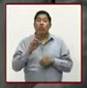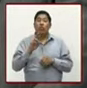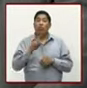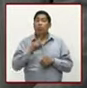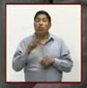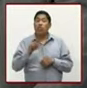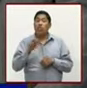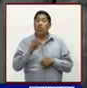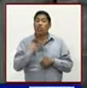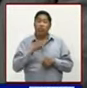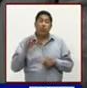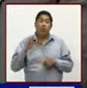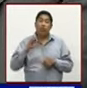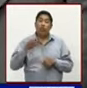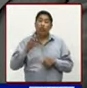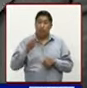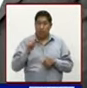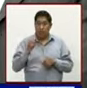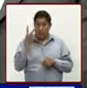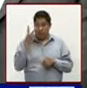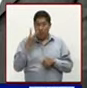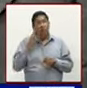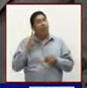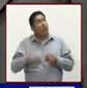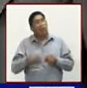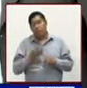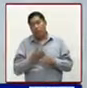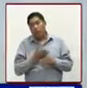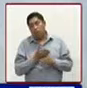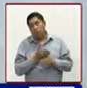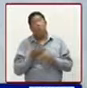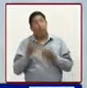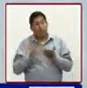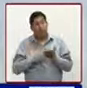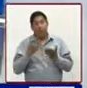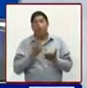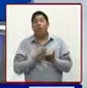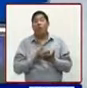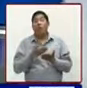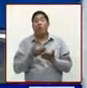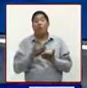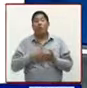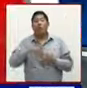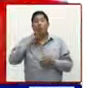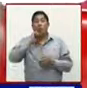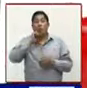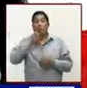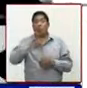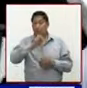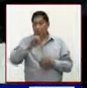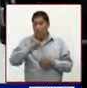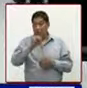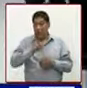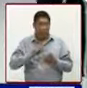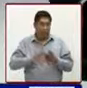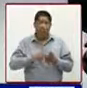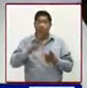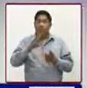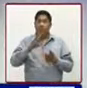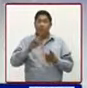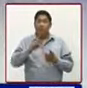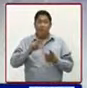lesión. No logró recuperarse. Pero esta es la propuesta de Die Strongest para este martes. Atentos que Guillermo